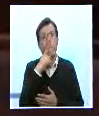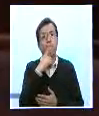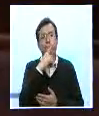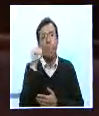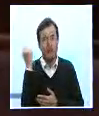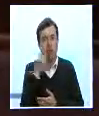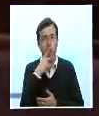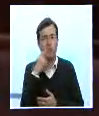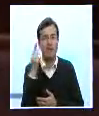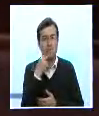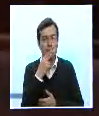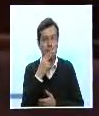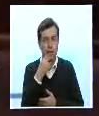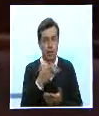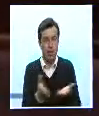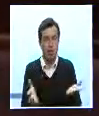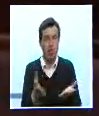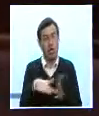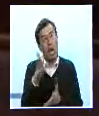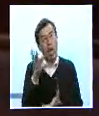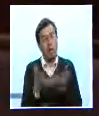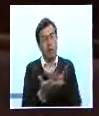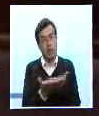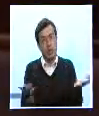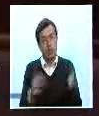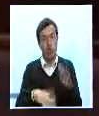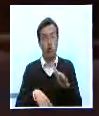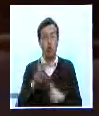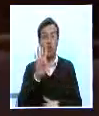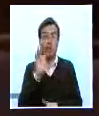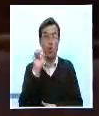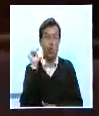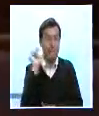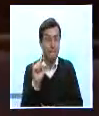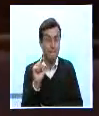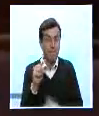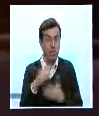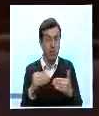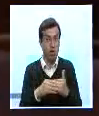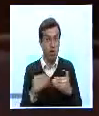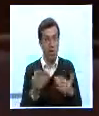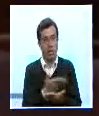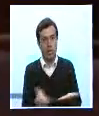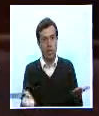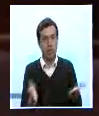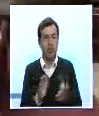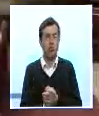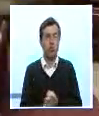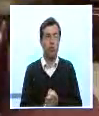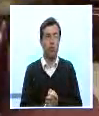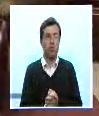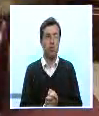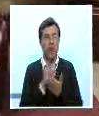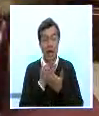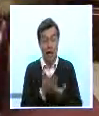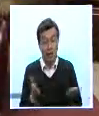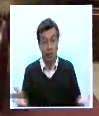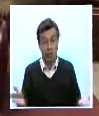llegan incluso a más de 50 mil dólares porque es el tope mínimo más de 50 mil 200 el piso y no se podría